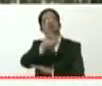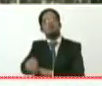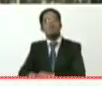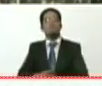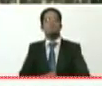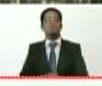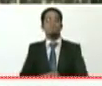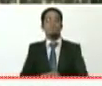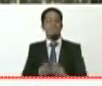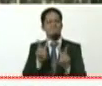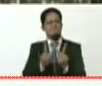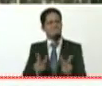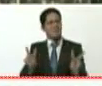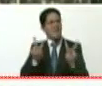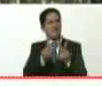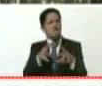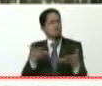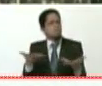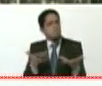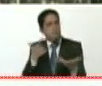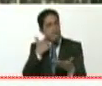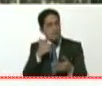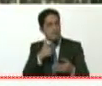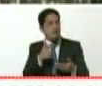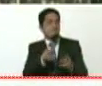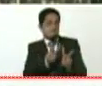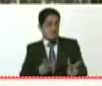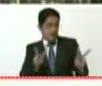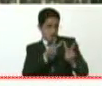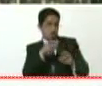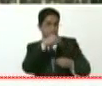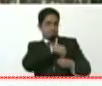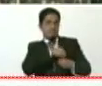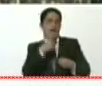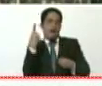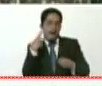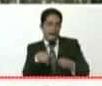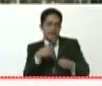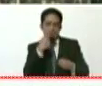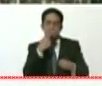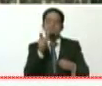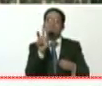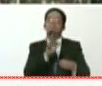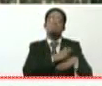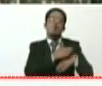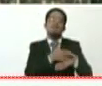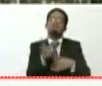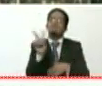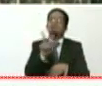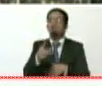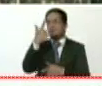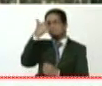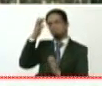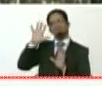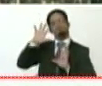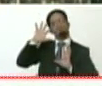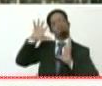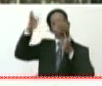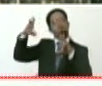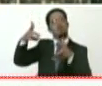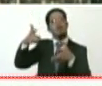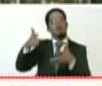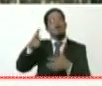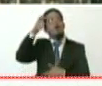valores espirituales de un país que se sabe rebelde, justo, igualitario. Pueblo noble,